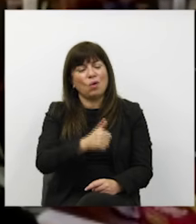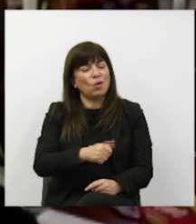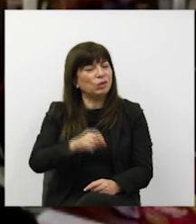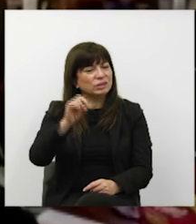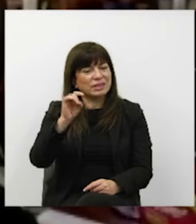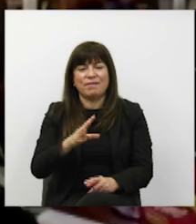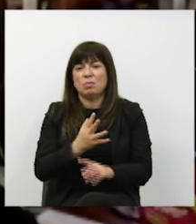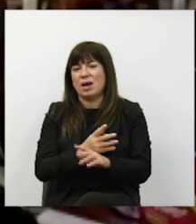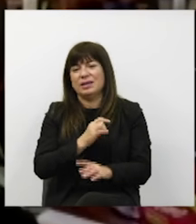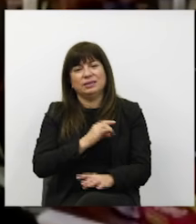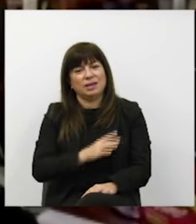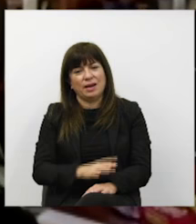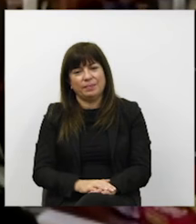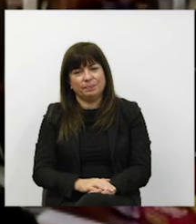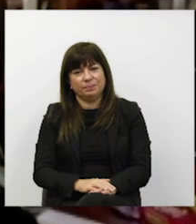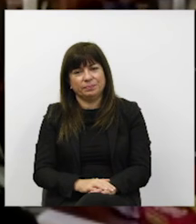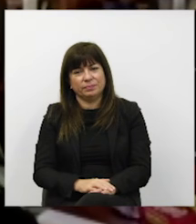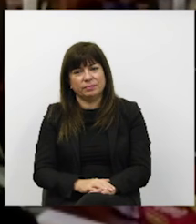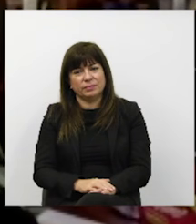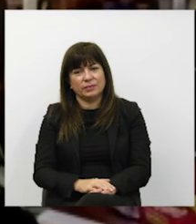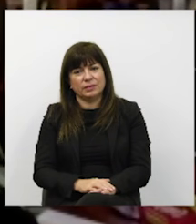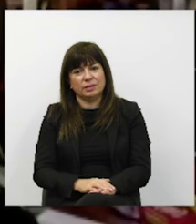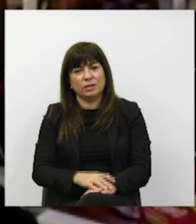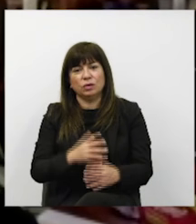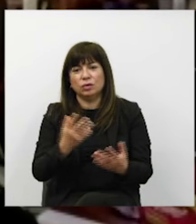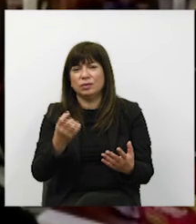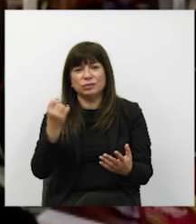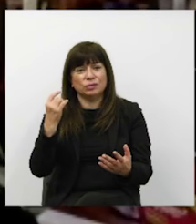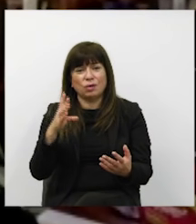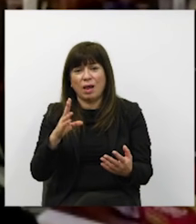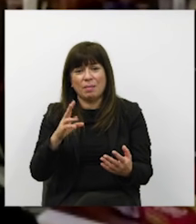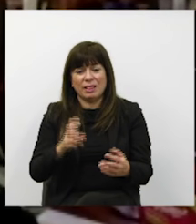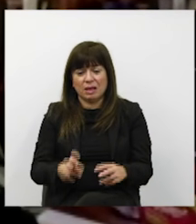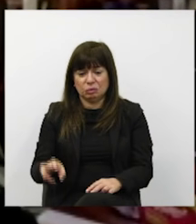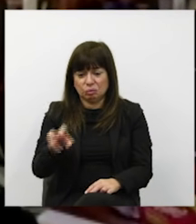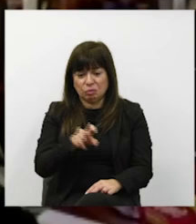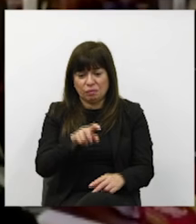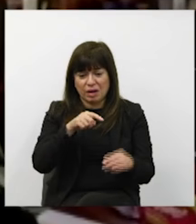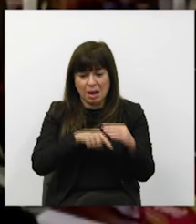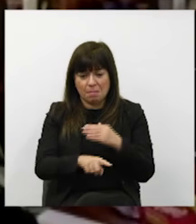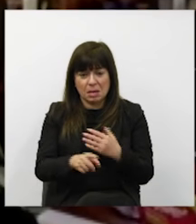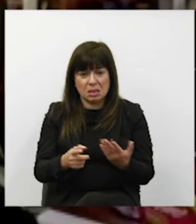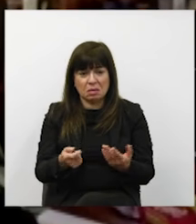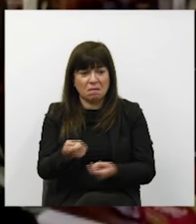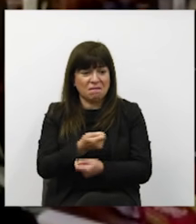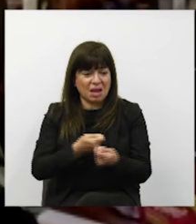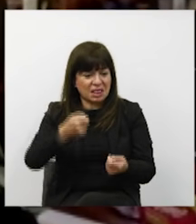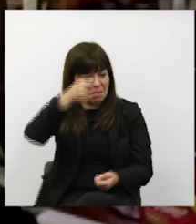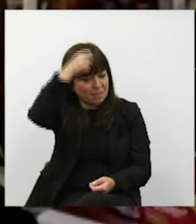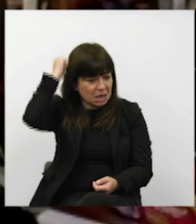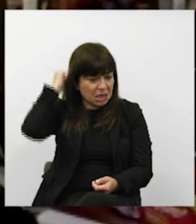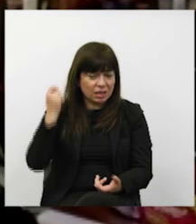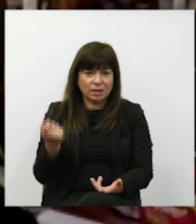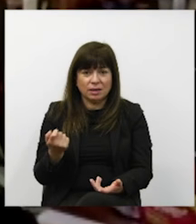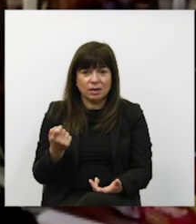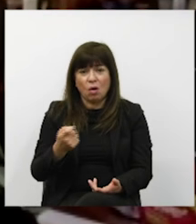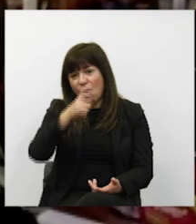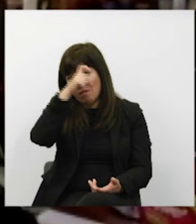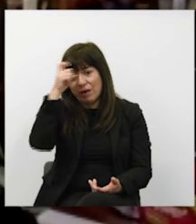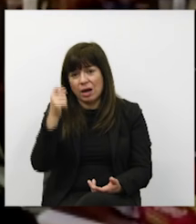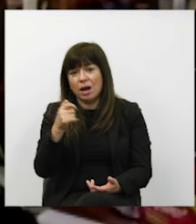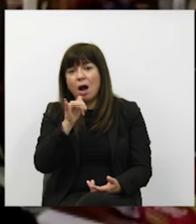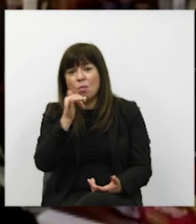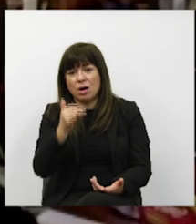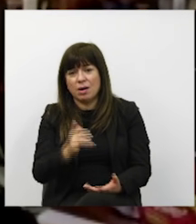Chile, que es un problema, y que basta subirse al metro para entender que hay los tipos que venden peineta en el metro, o en el verano,